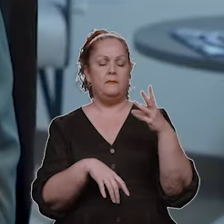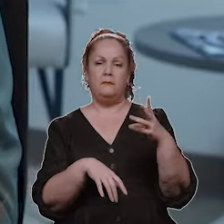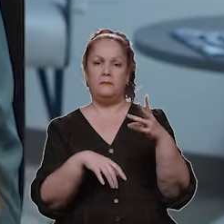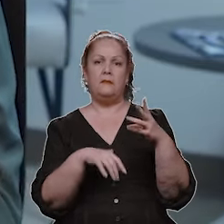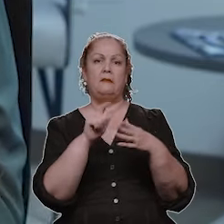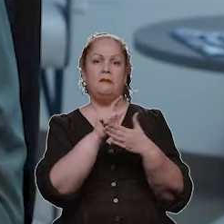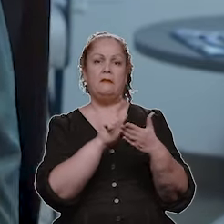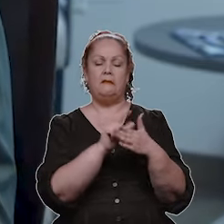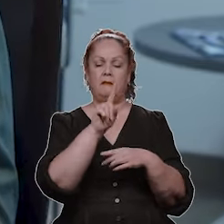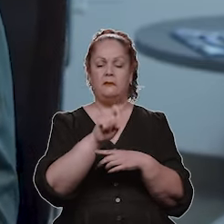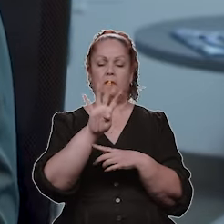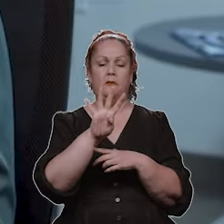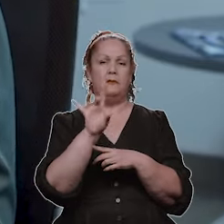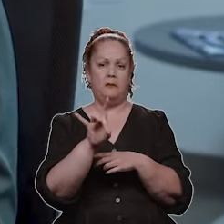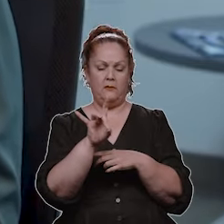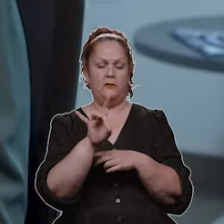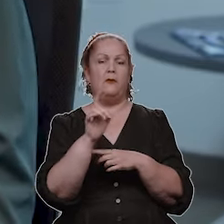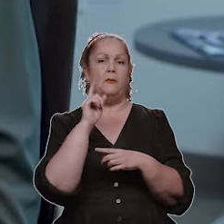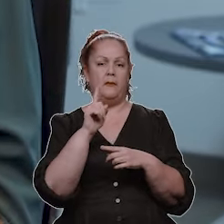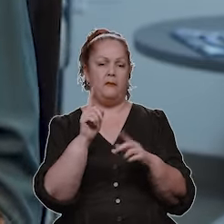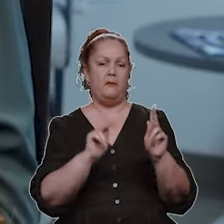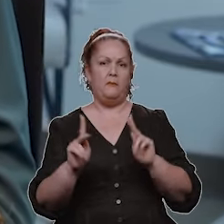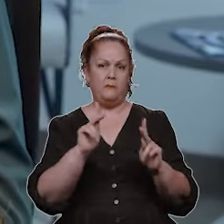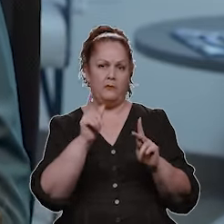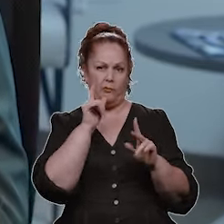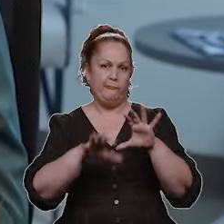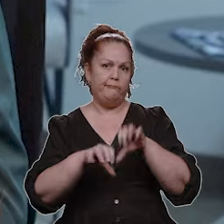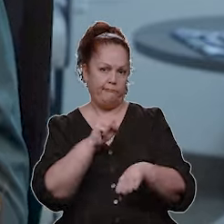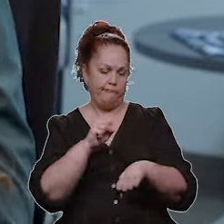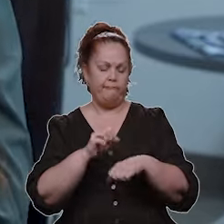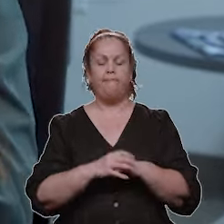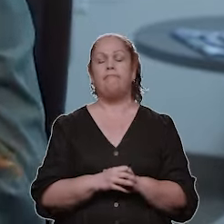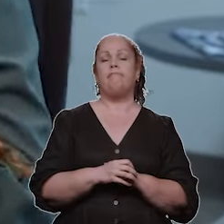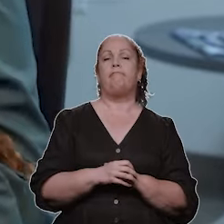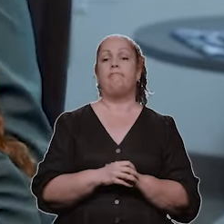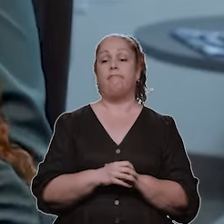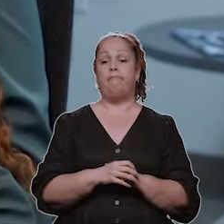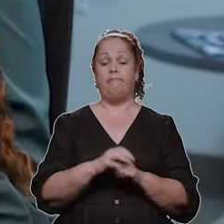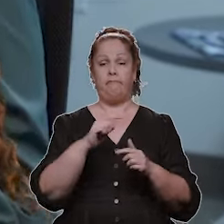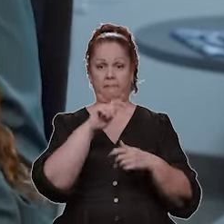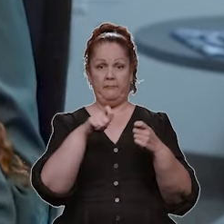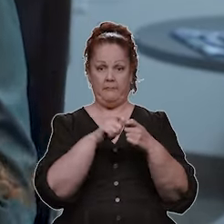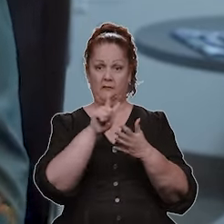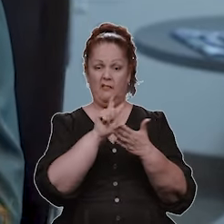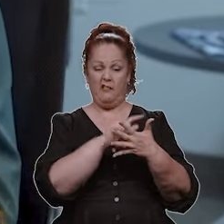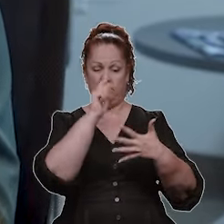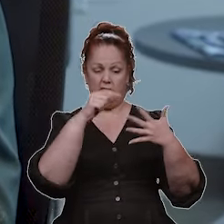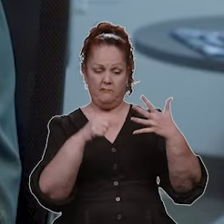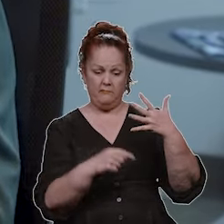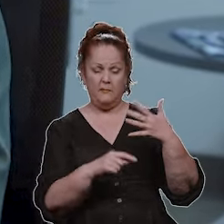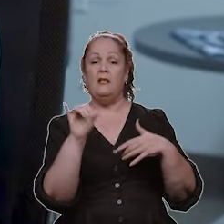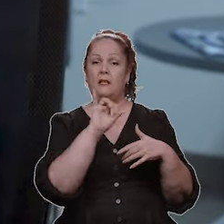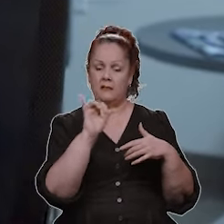y caso al Amparo de la ley 148 que sería para Víctimas de agresión sexual en adición a esas leyes específicas también